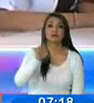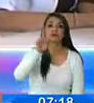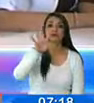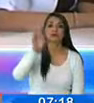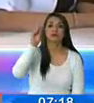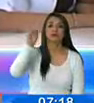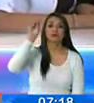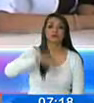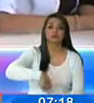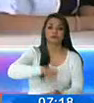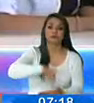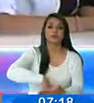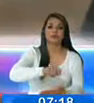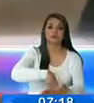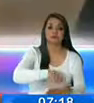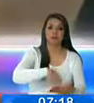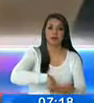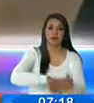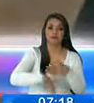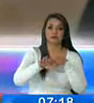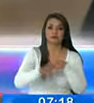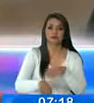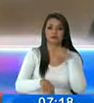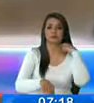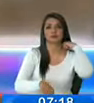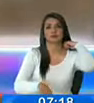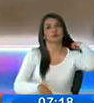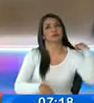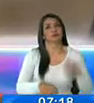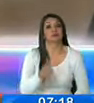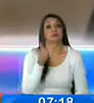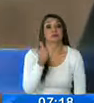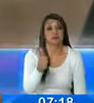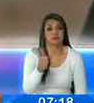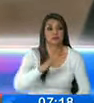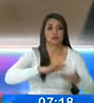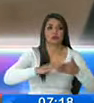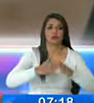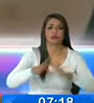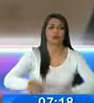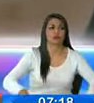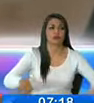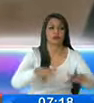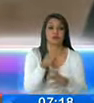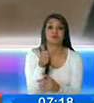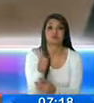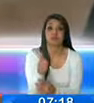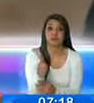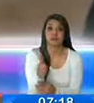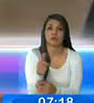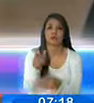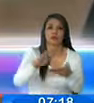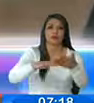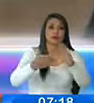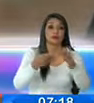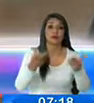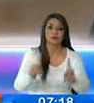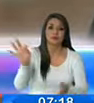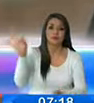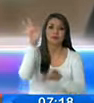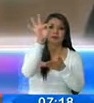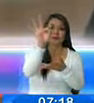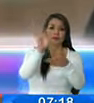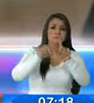de firmas del padrón electoral. La necesidad de que los pueblos, nuestros pueblos que también representan esa